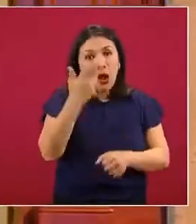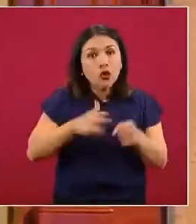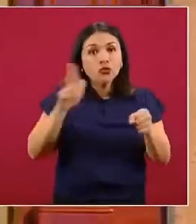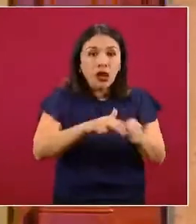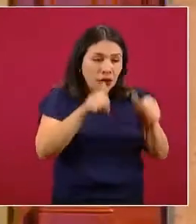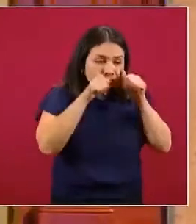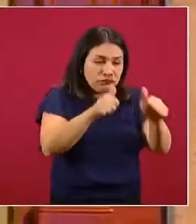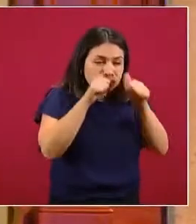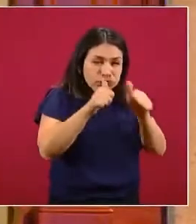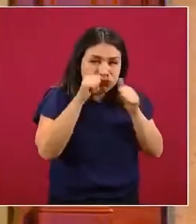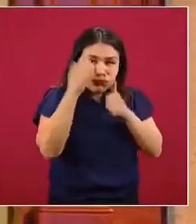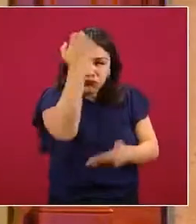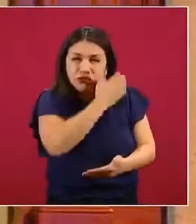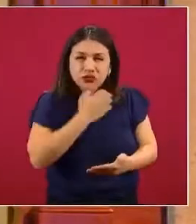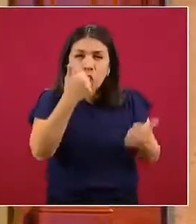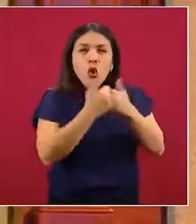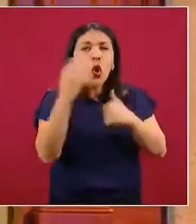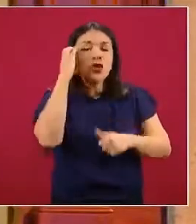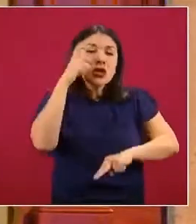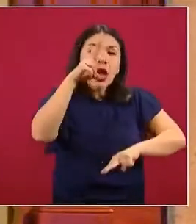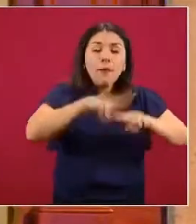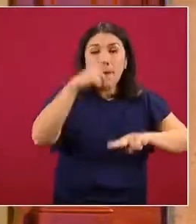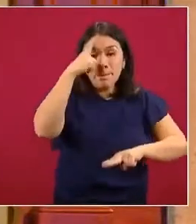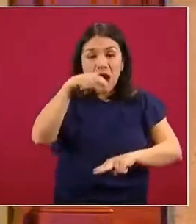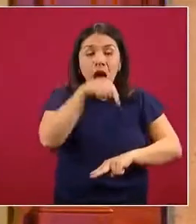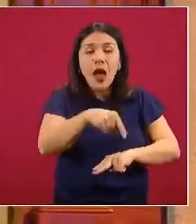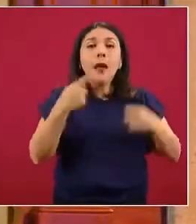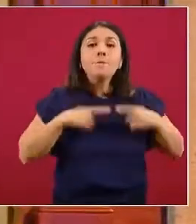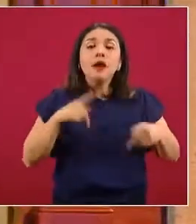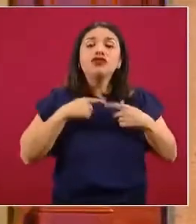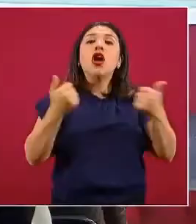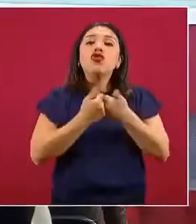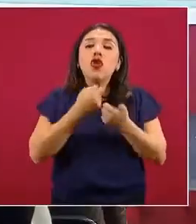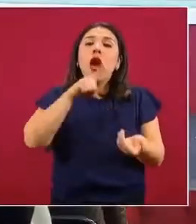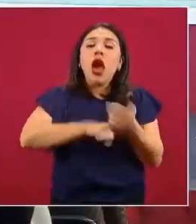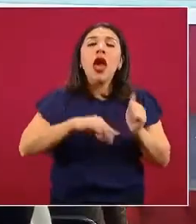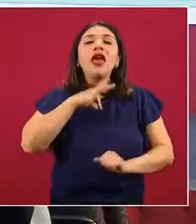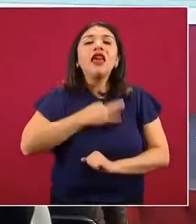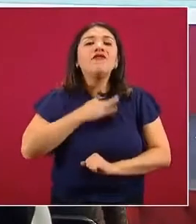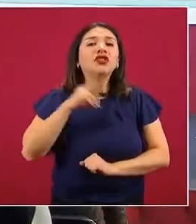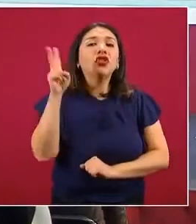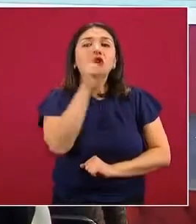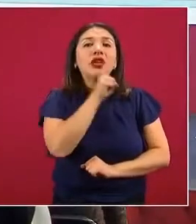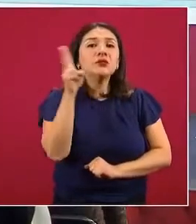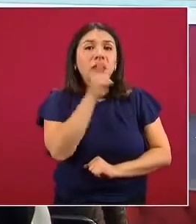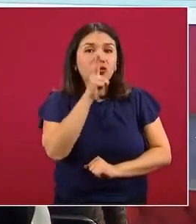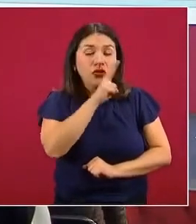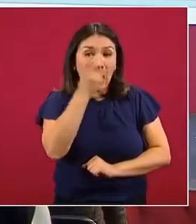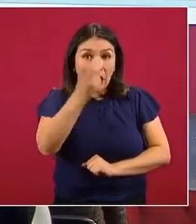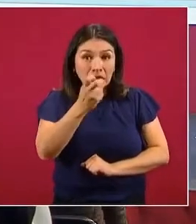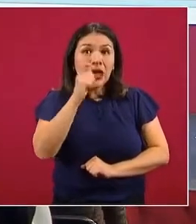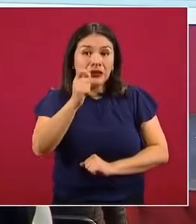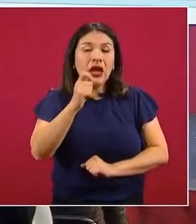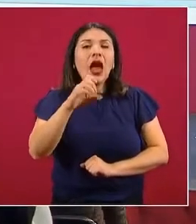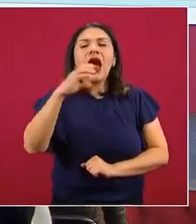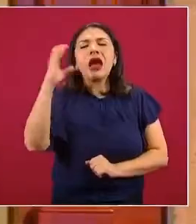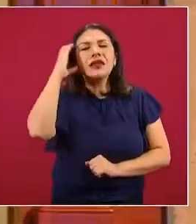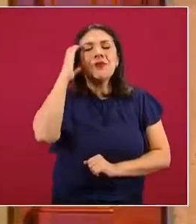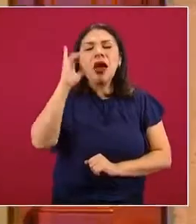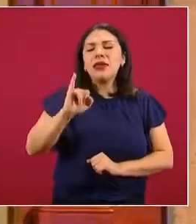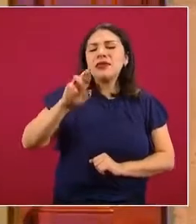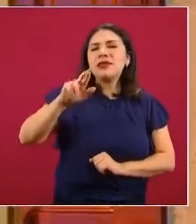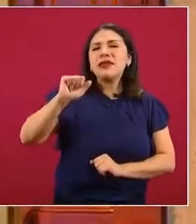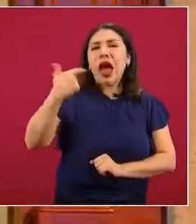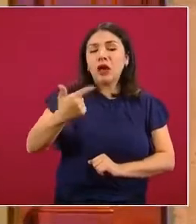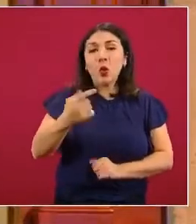atención hospitalaria en una cama preparada para pacientes con infección respiratoria aguda grave. Por eso les decimos camas IRAG, no son